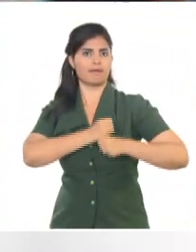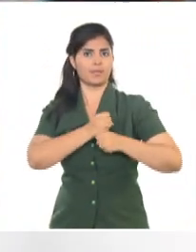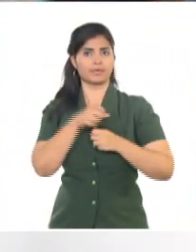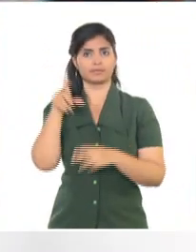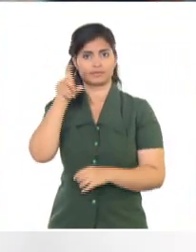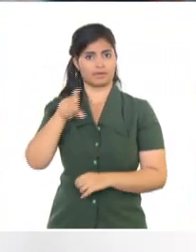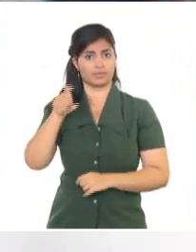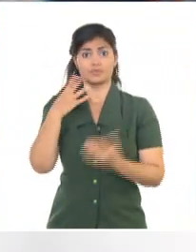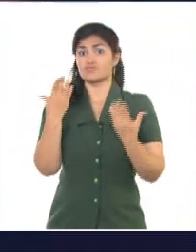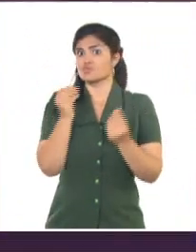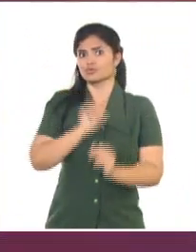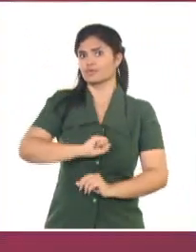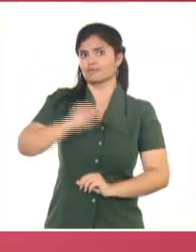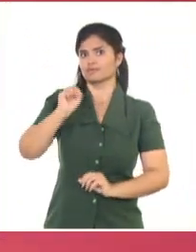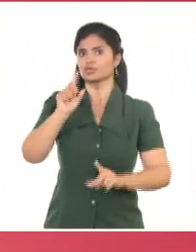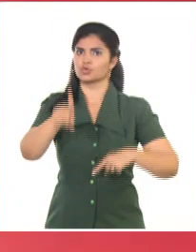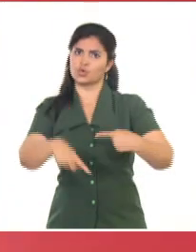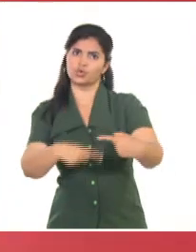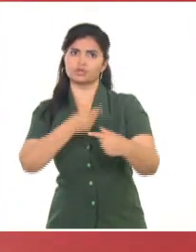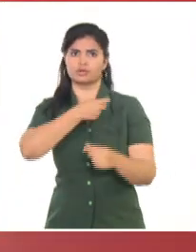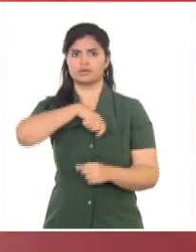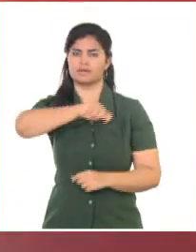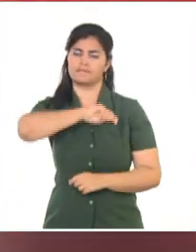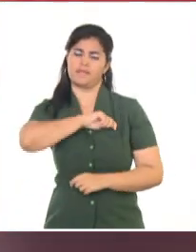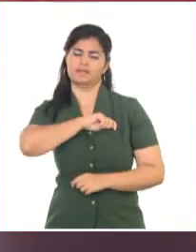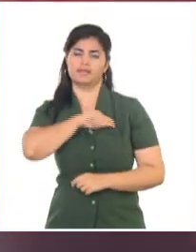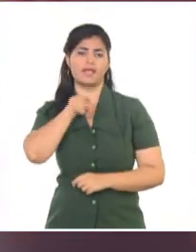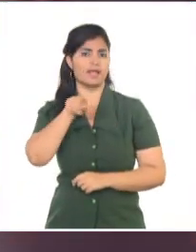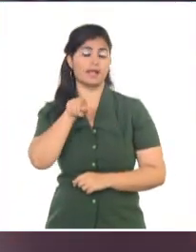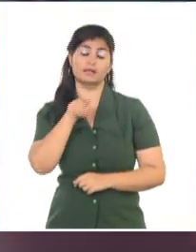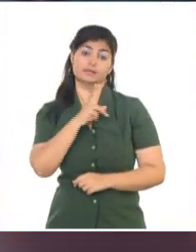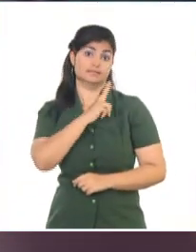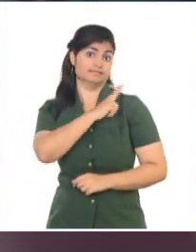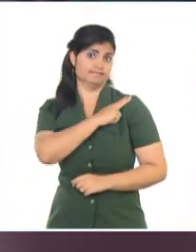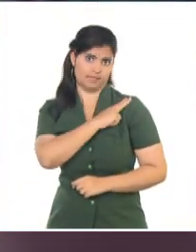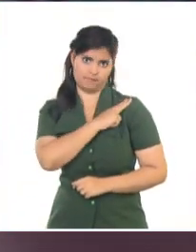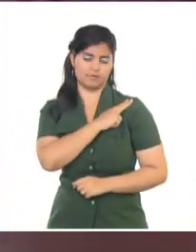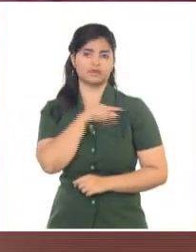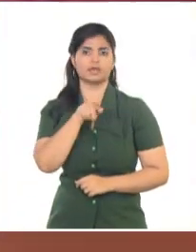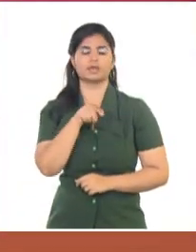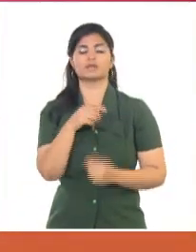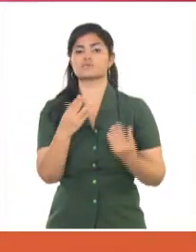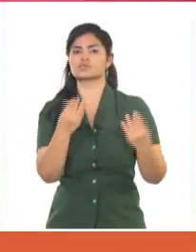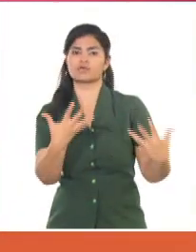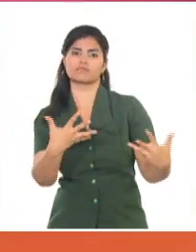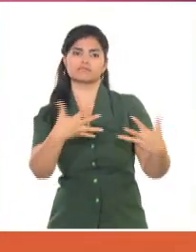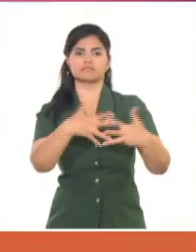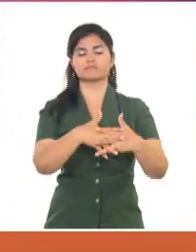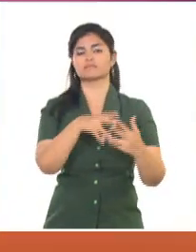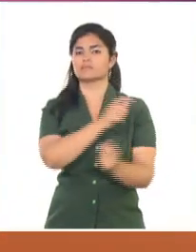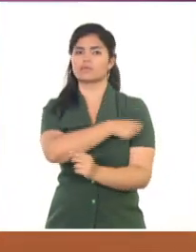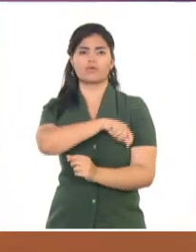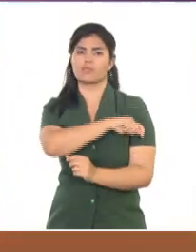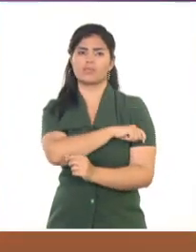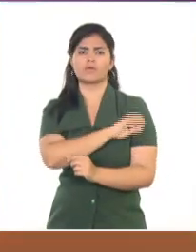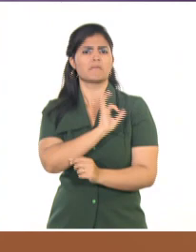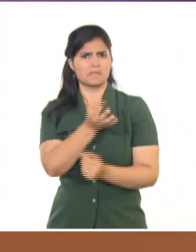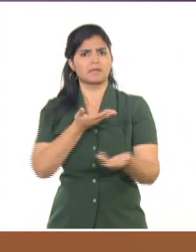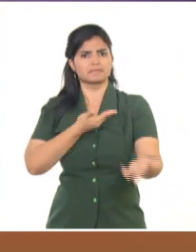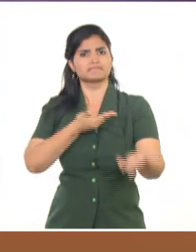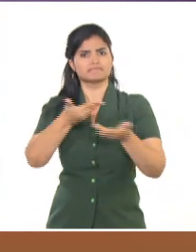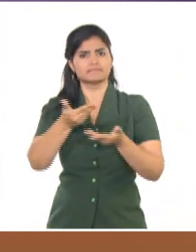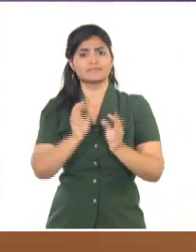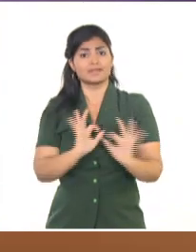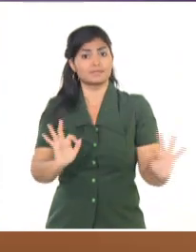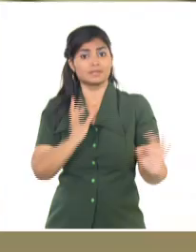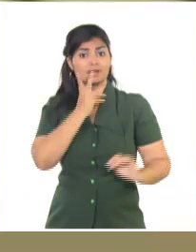grandes victorias contra las tropas colonialistas españolas. Llegó a establecer una sólida base de operaciones en el territorio y prestó especial atención a